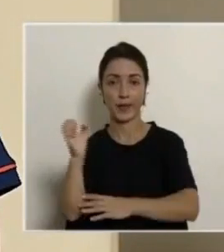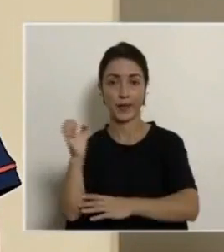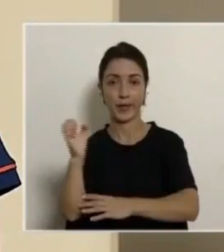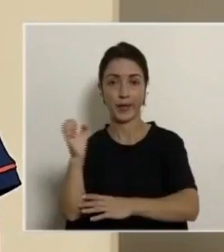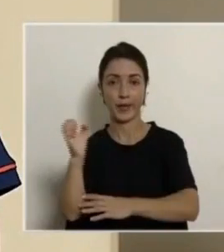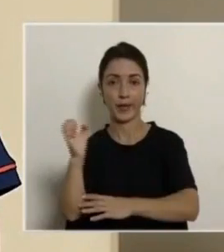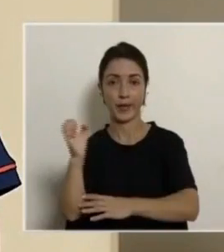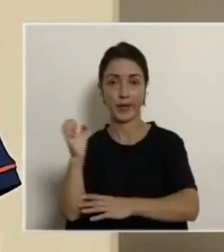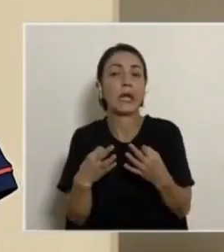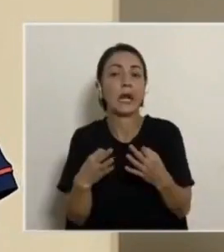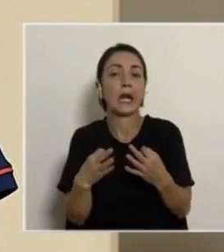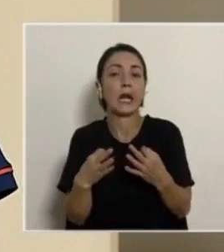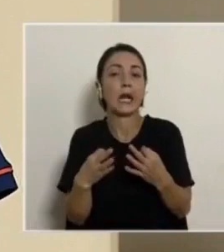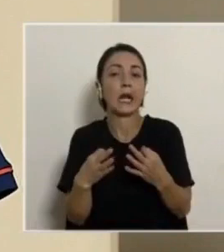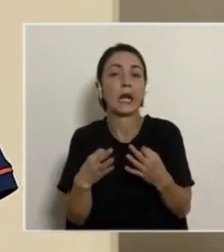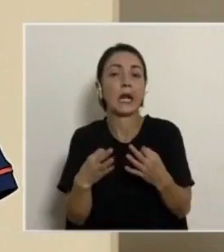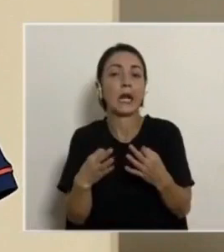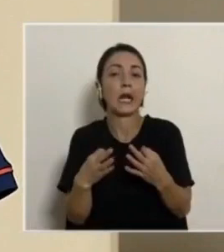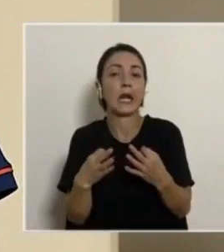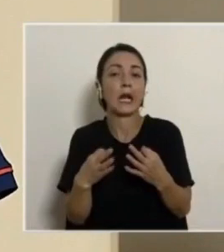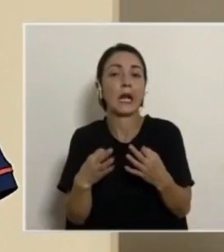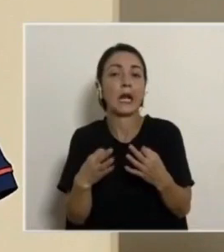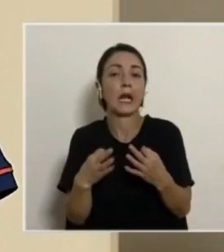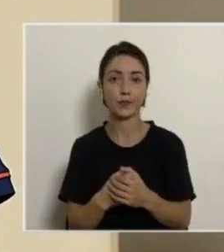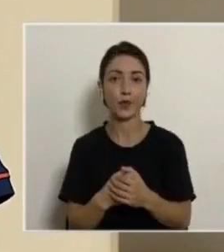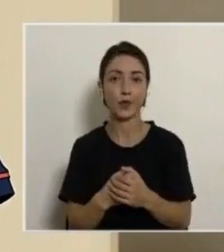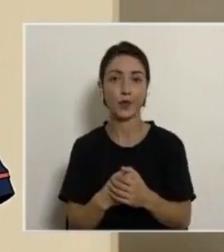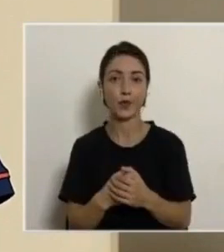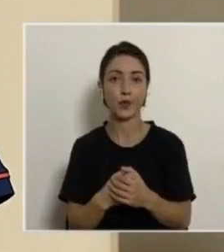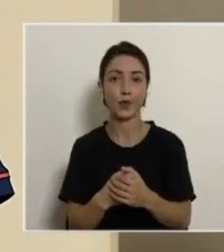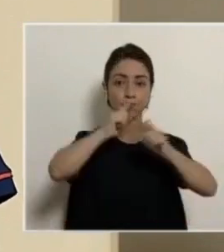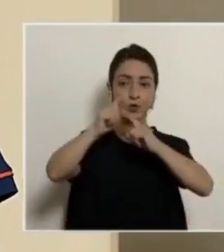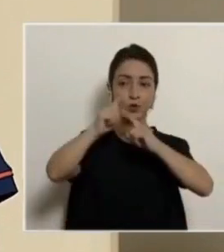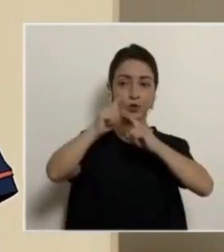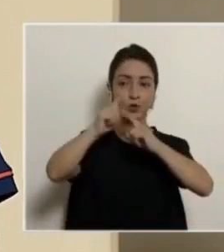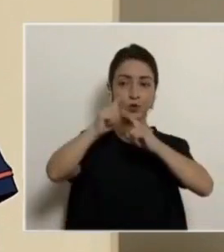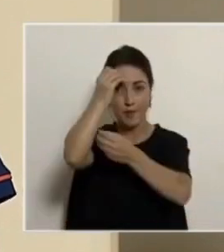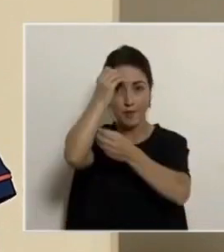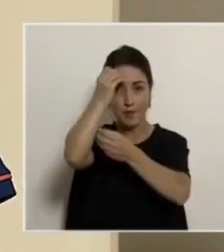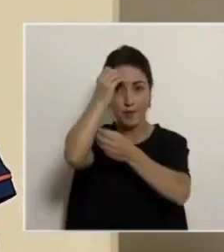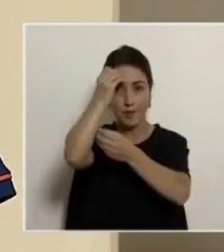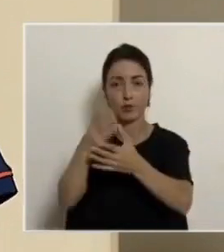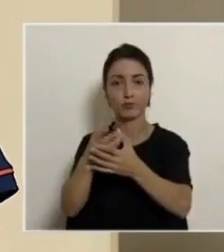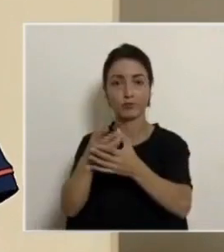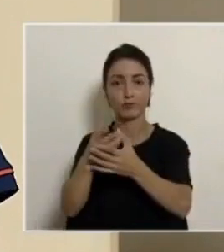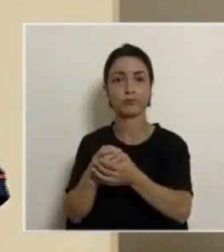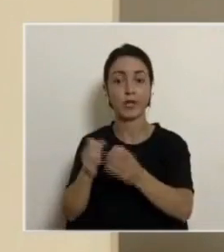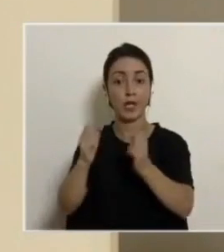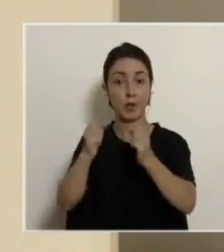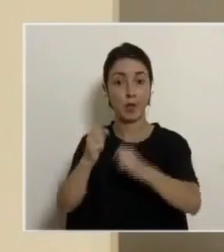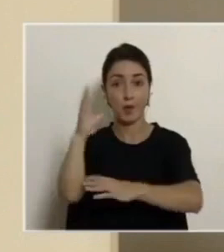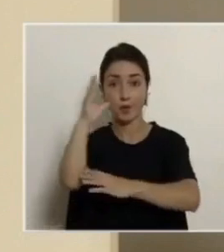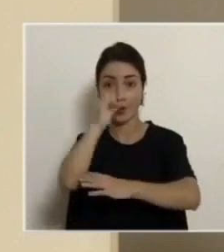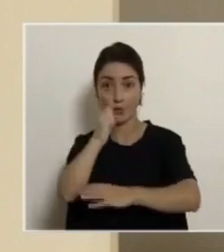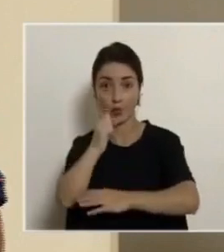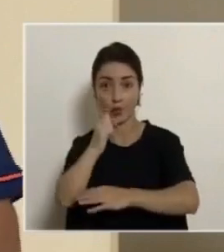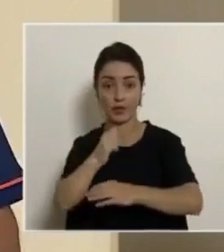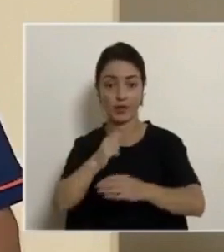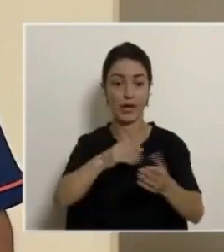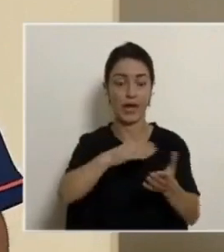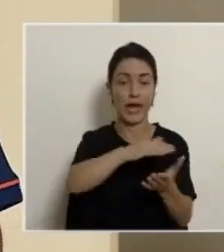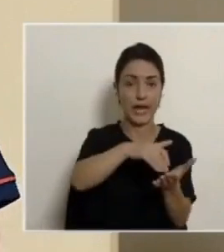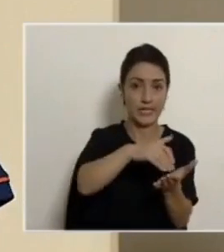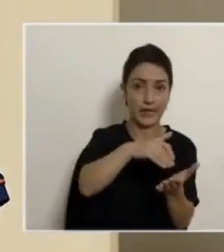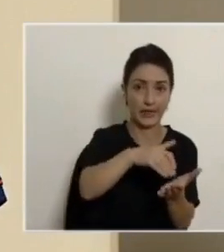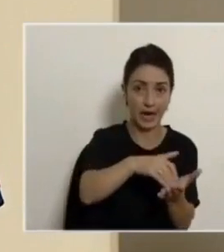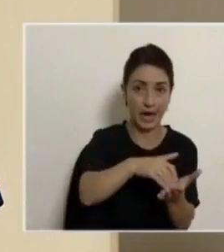aplicar un formulario de información que nos permita verificar, tanto en el área central como